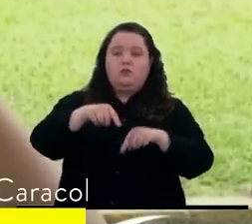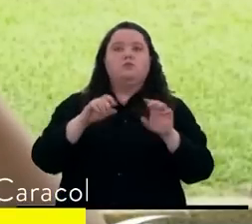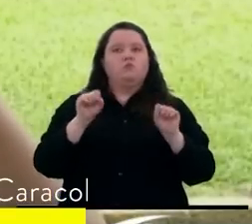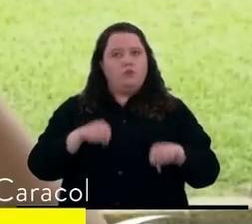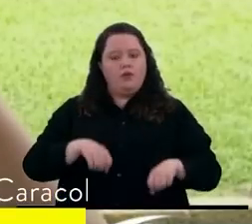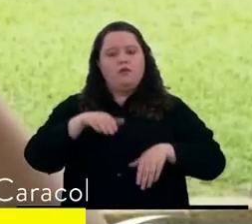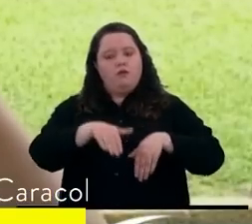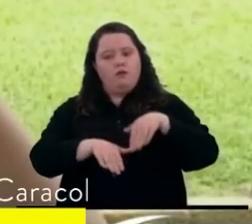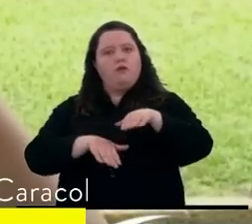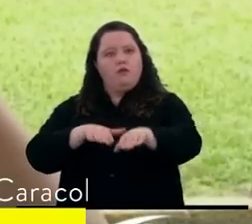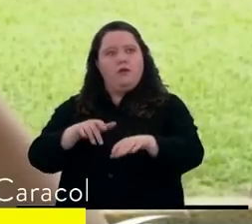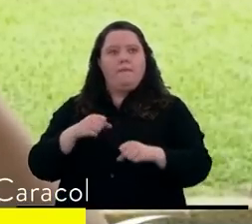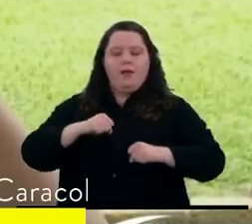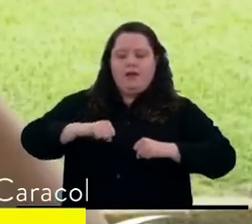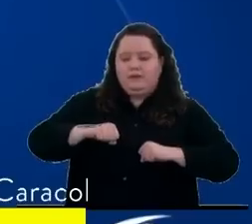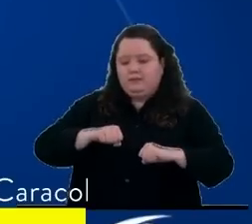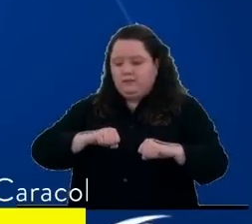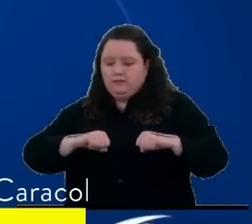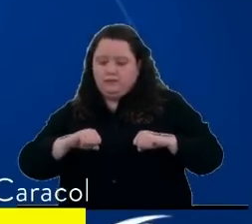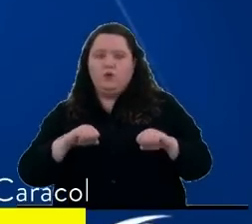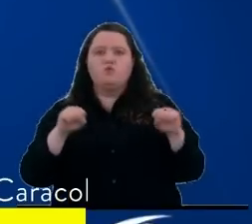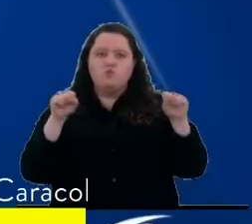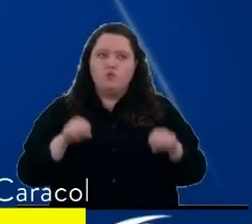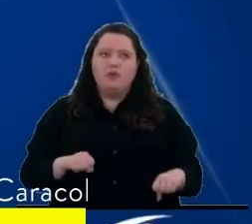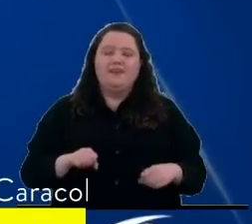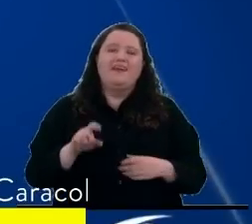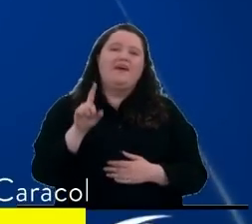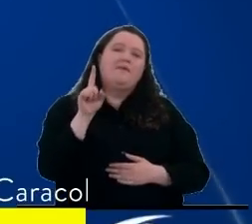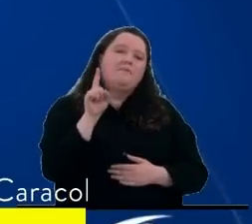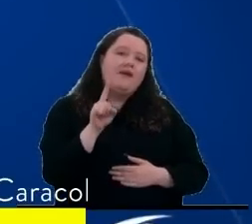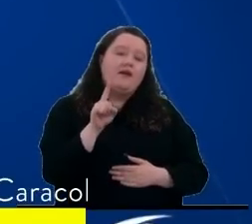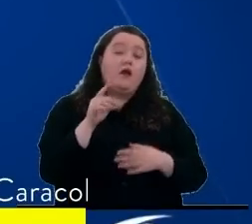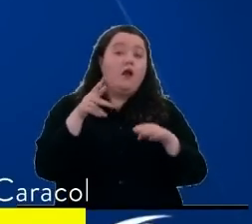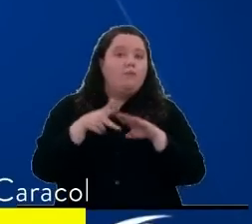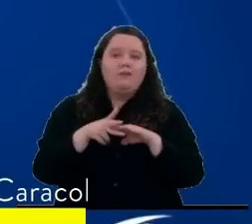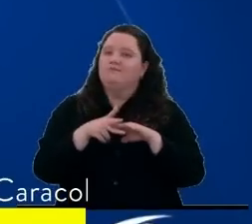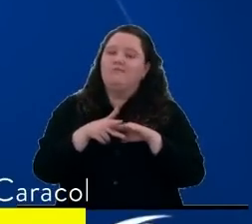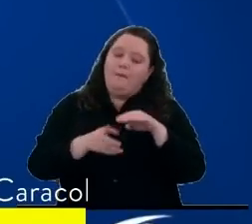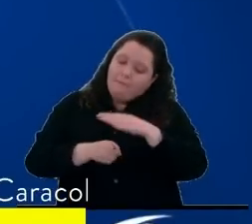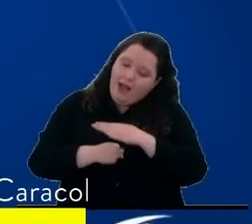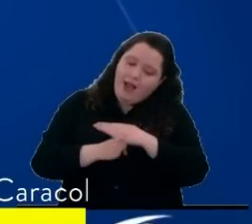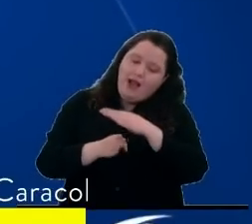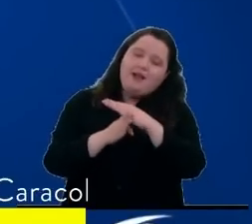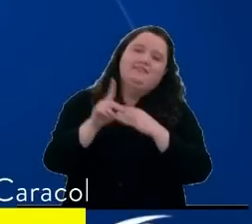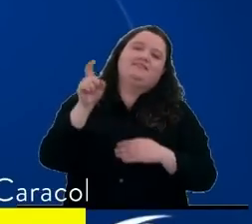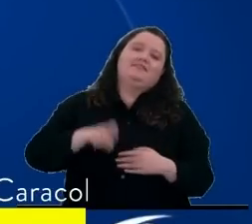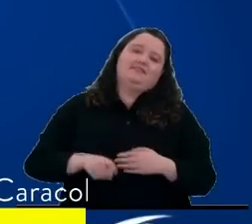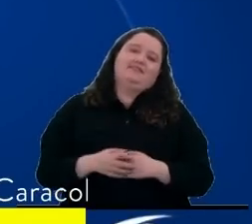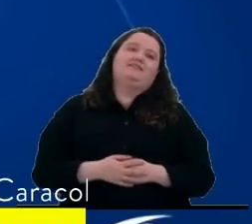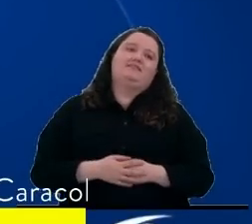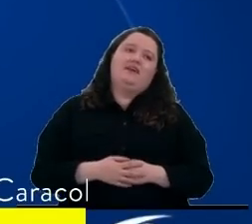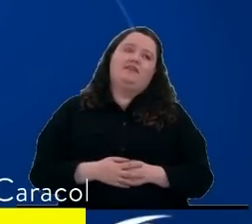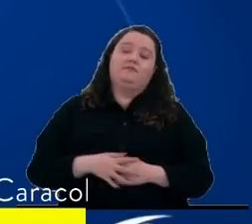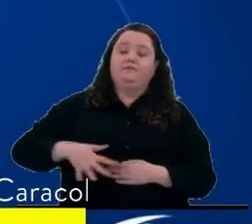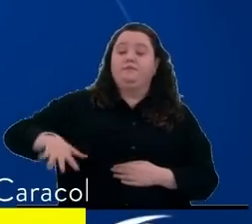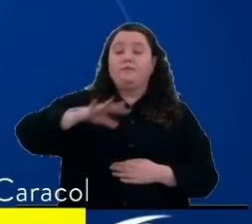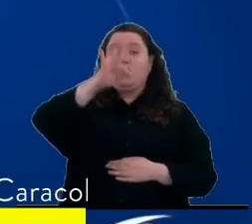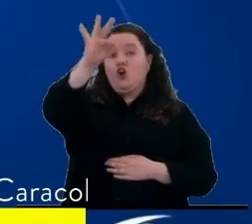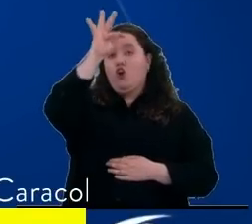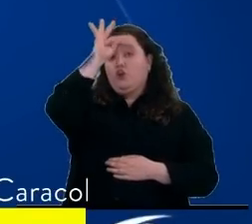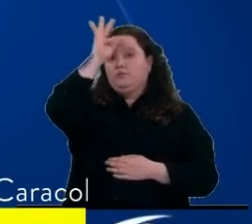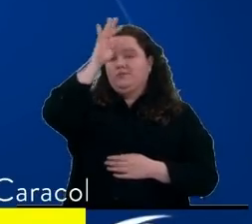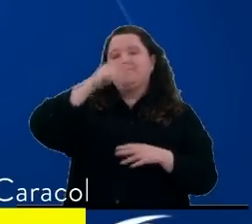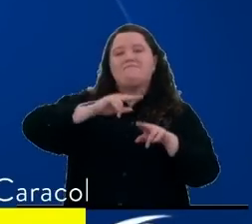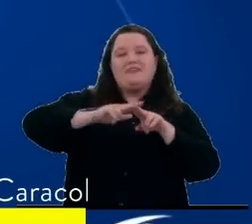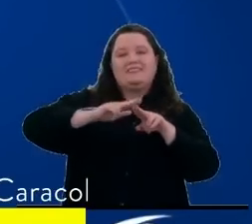una mayor movilidad, pero se debe continuar el proceso. En el Hospital Infantil de